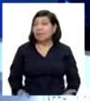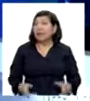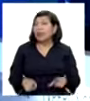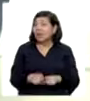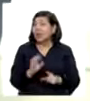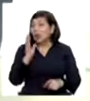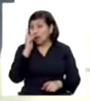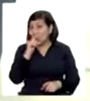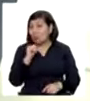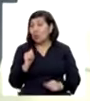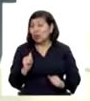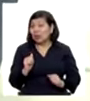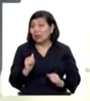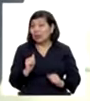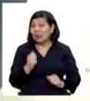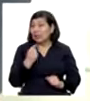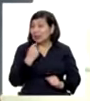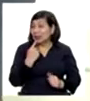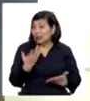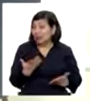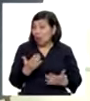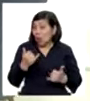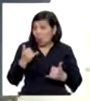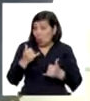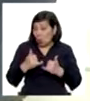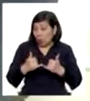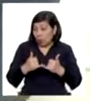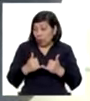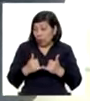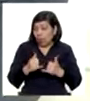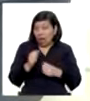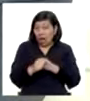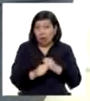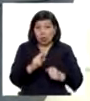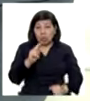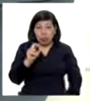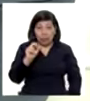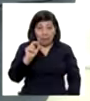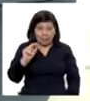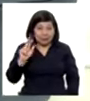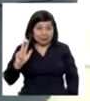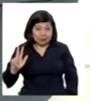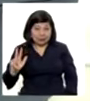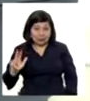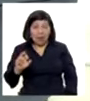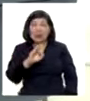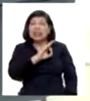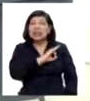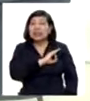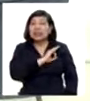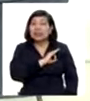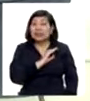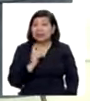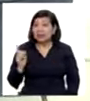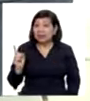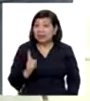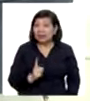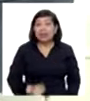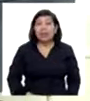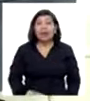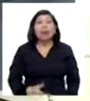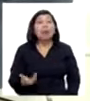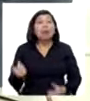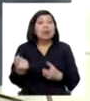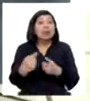Y lo que es bonito, que te quería comentar, que en la última edición, en la del 2023, en la premiación tuvimos